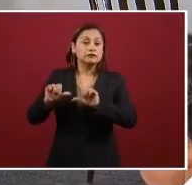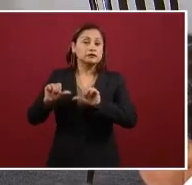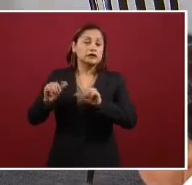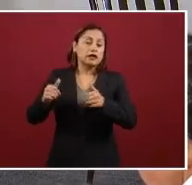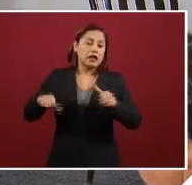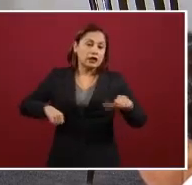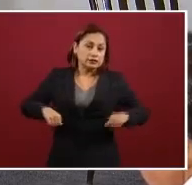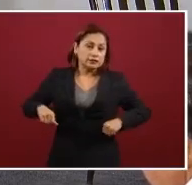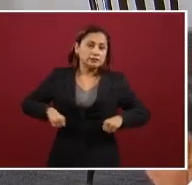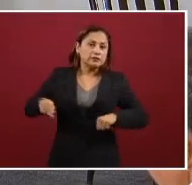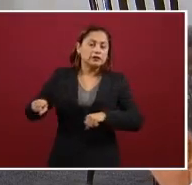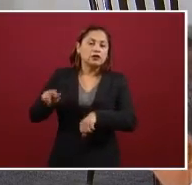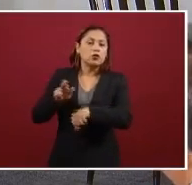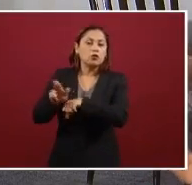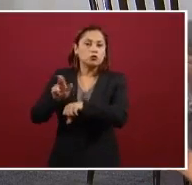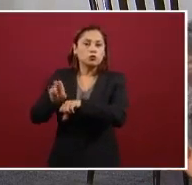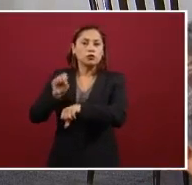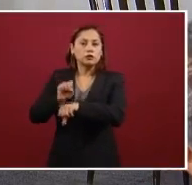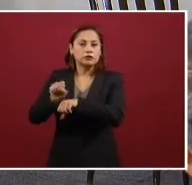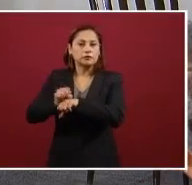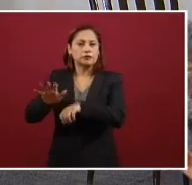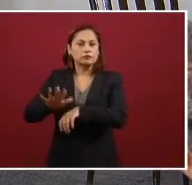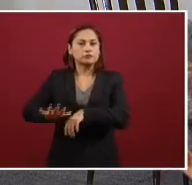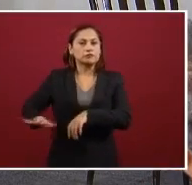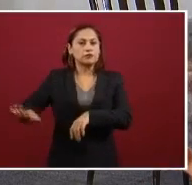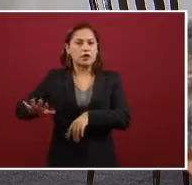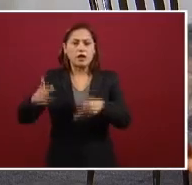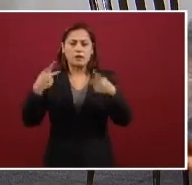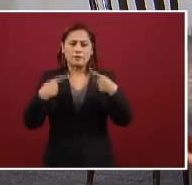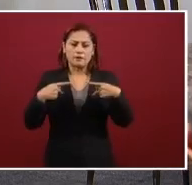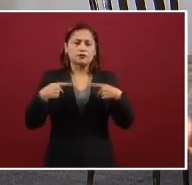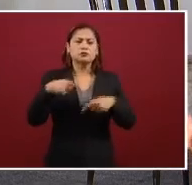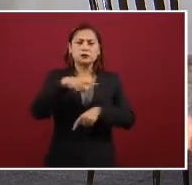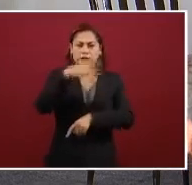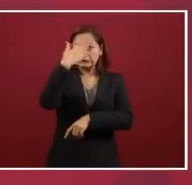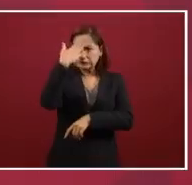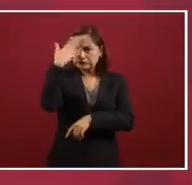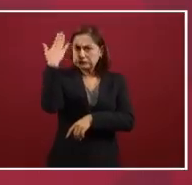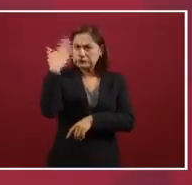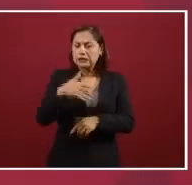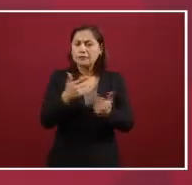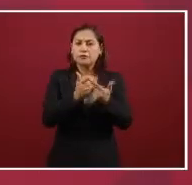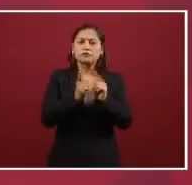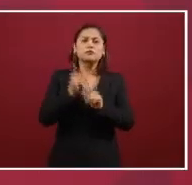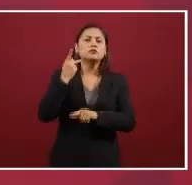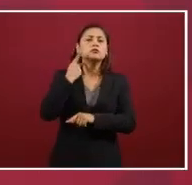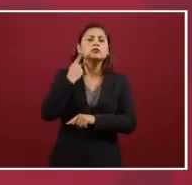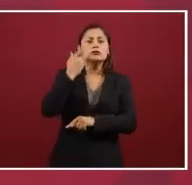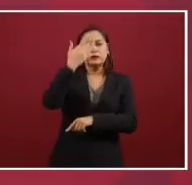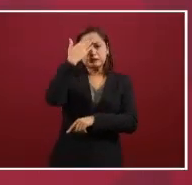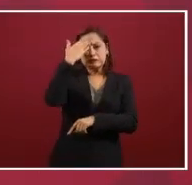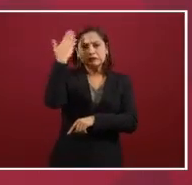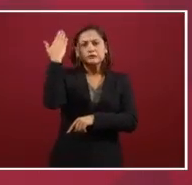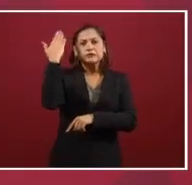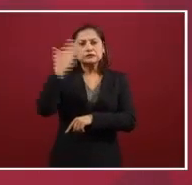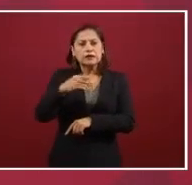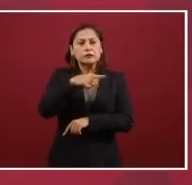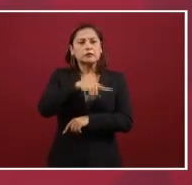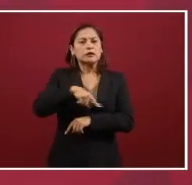esta comisión. Han estado no solo en los eventos, sino que tienen el detalle e incluso nos propusieron que